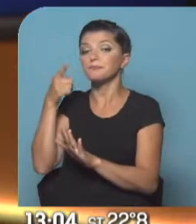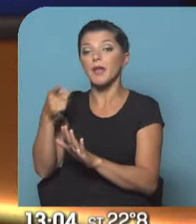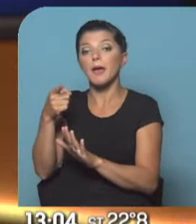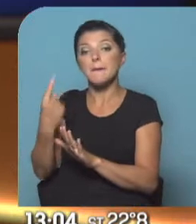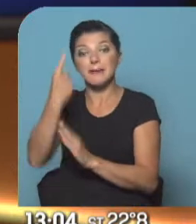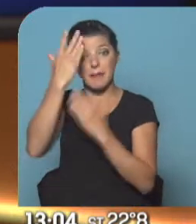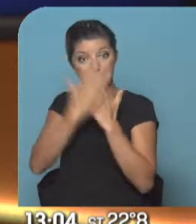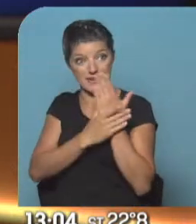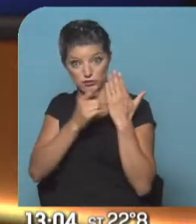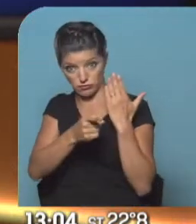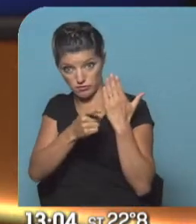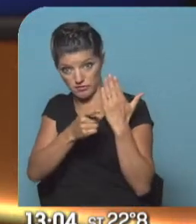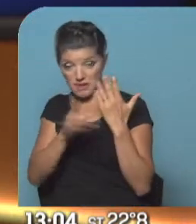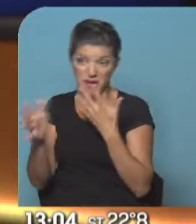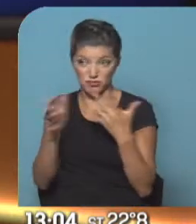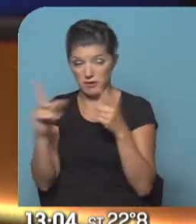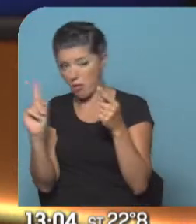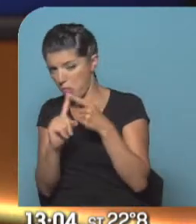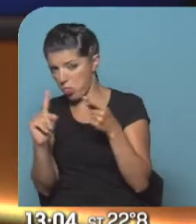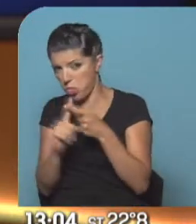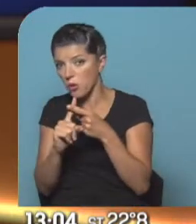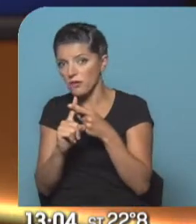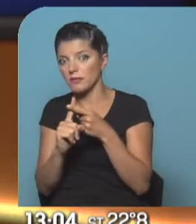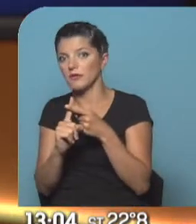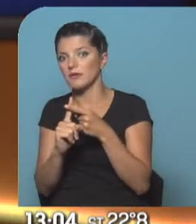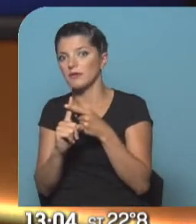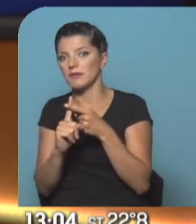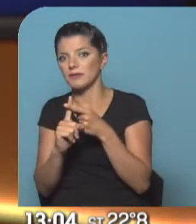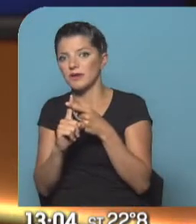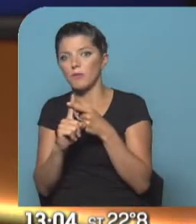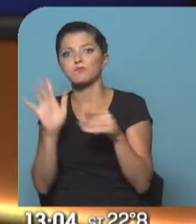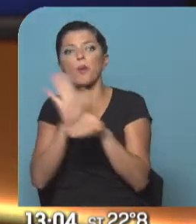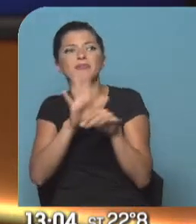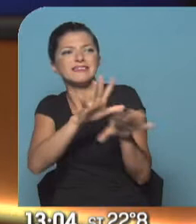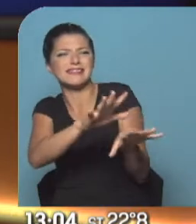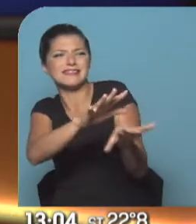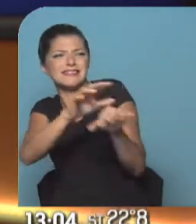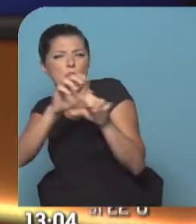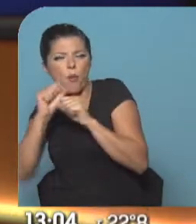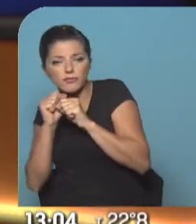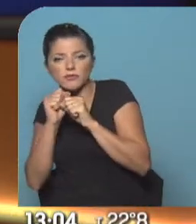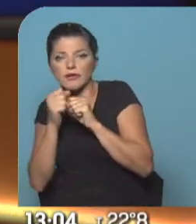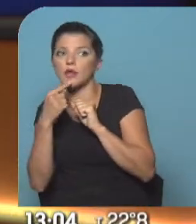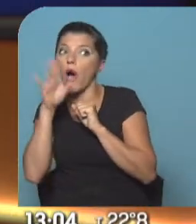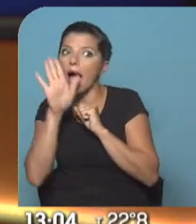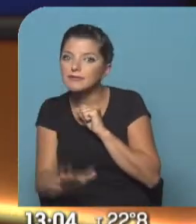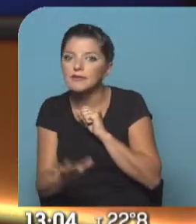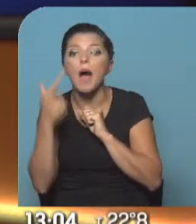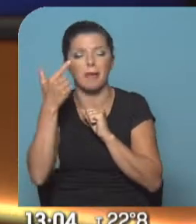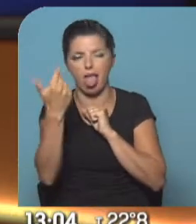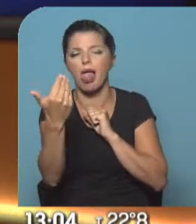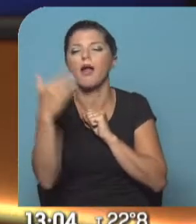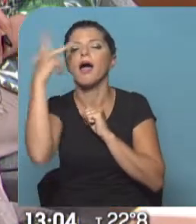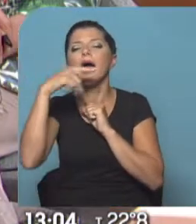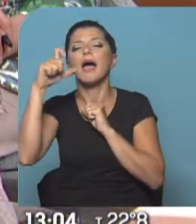primer ministro que respondía más o menos a sus dictados y prácticamente los secuestró en Arabia Saudita y le dijo, miren, así aprendan Hezbollah. Es